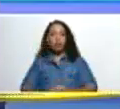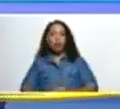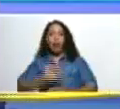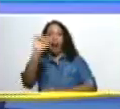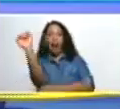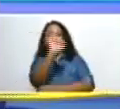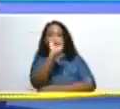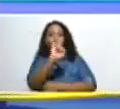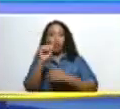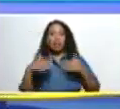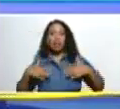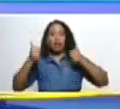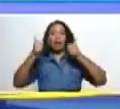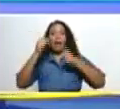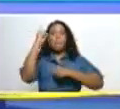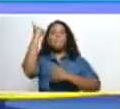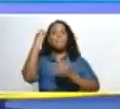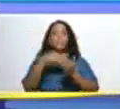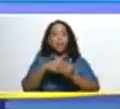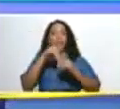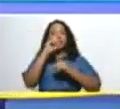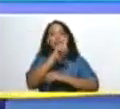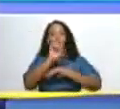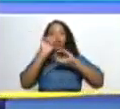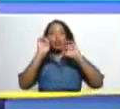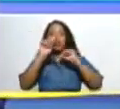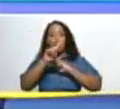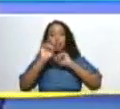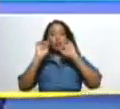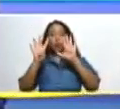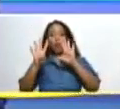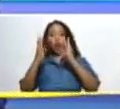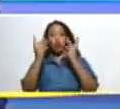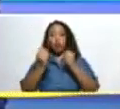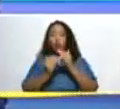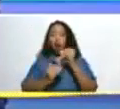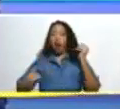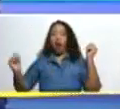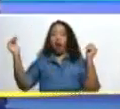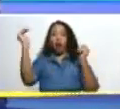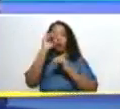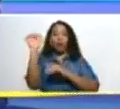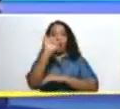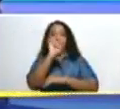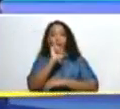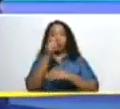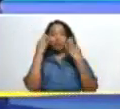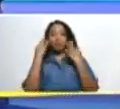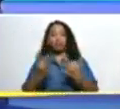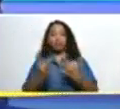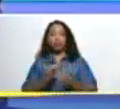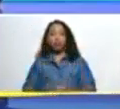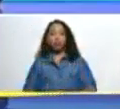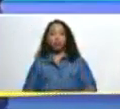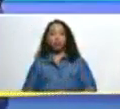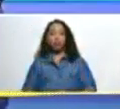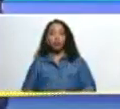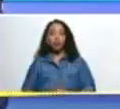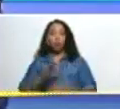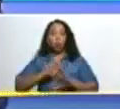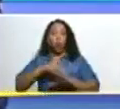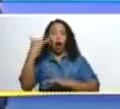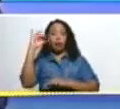Vehículos recuperados, 1.119. Una guará, una cifra alta de vehículos recuperados. Lo que hay que garantizar